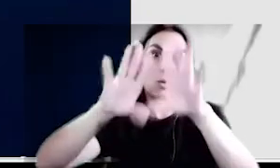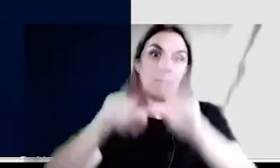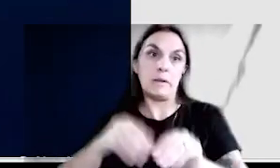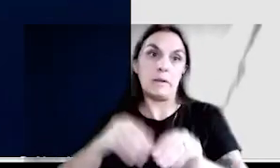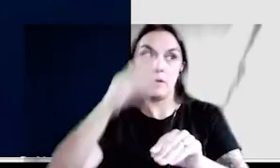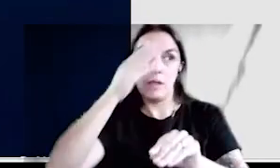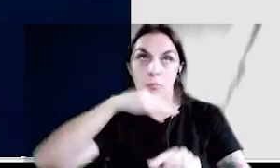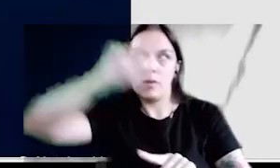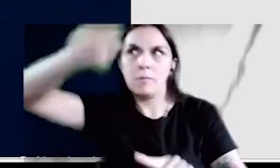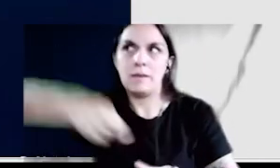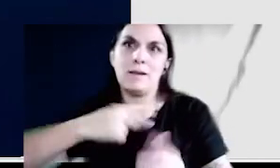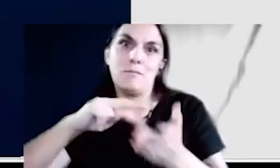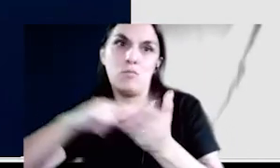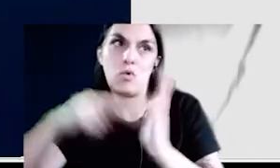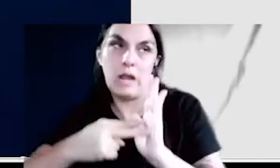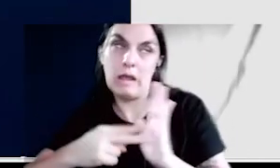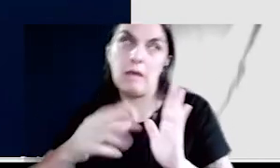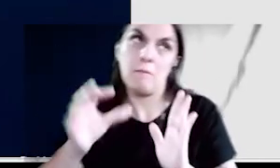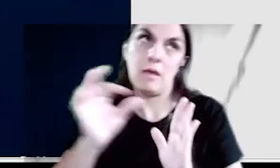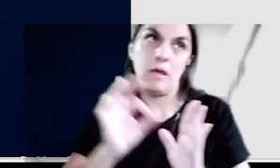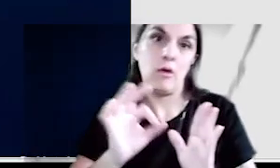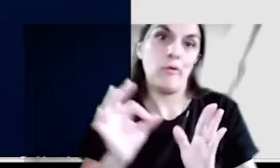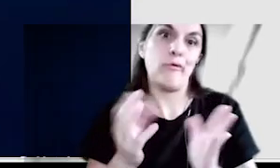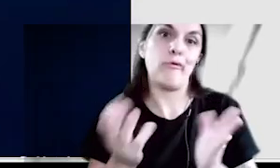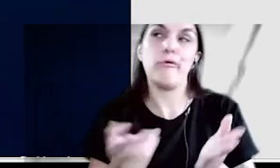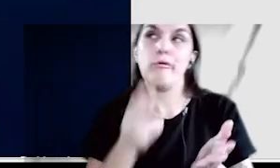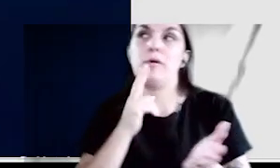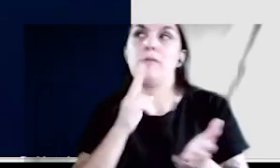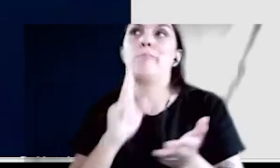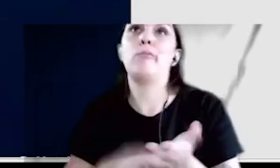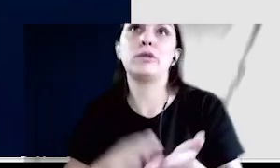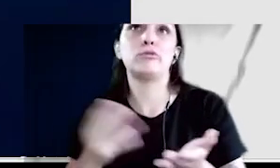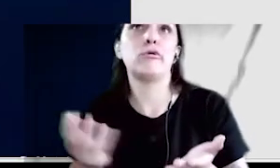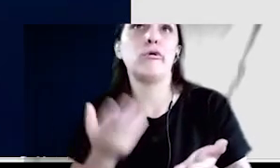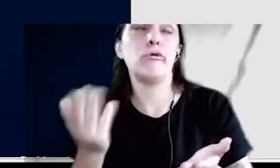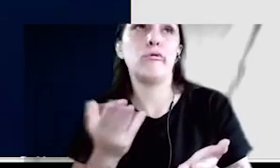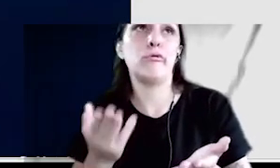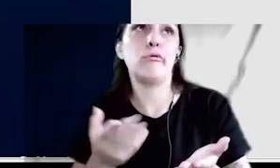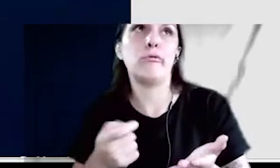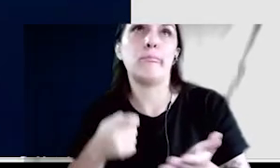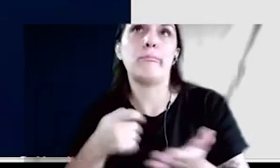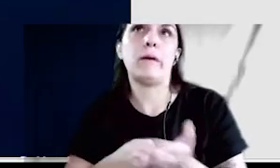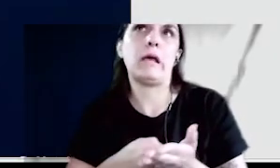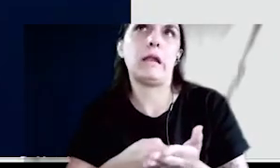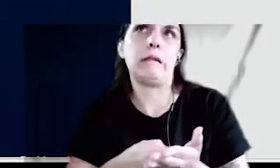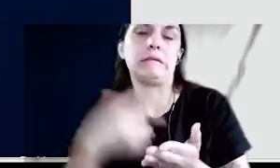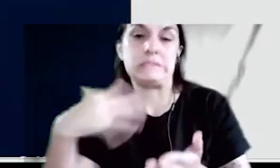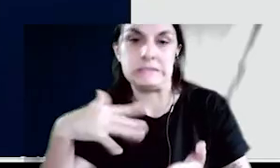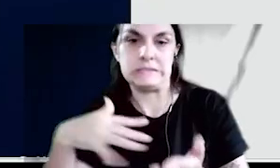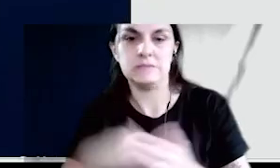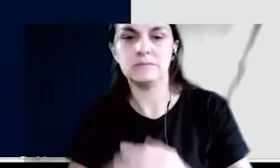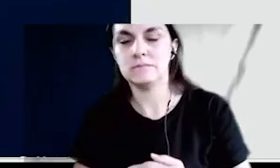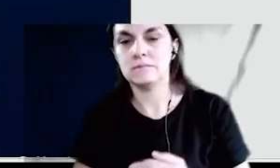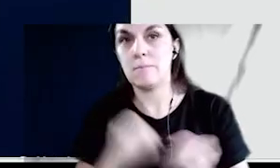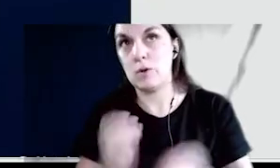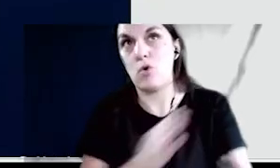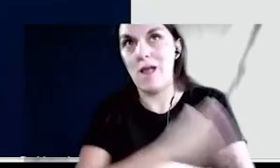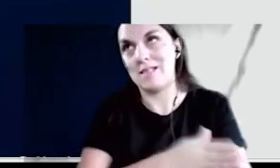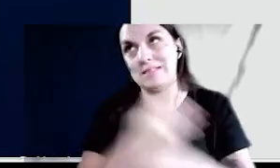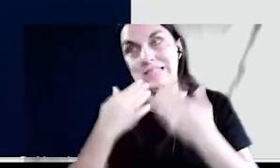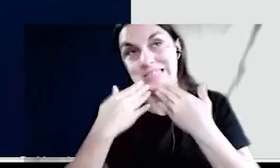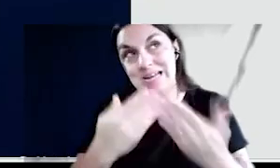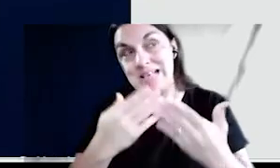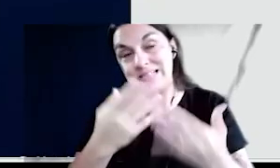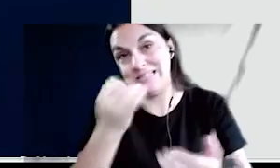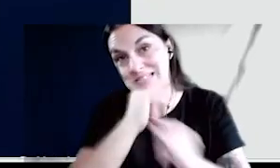después te encontrás con que, bueno, si no puede llegarte a darte un impuesto a pagar determinado y bueno, está muy bueno eso,